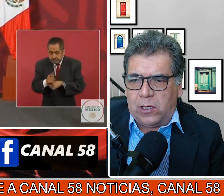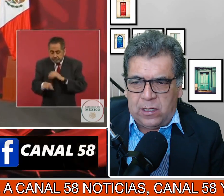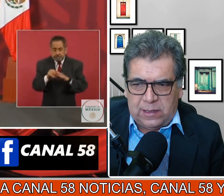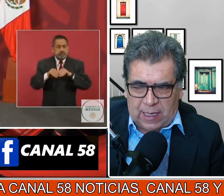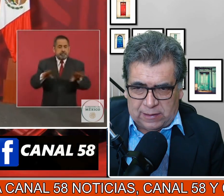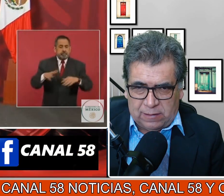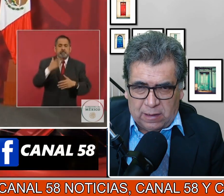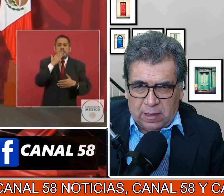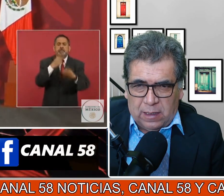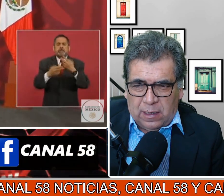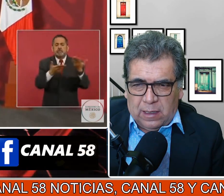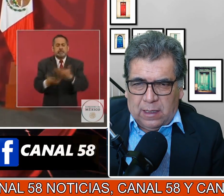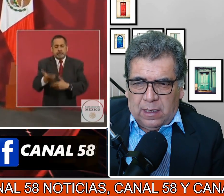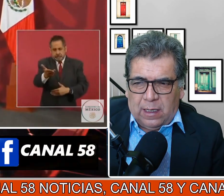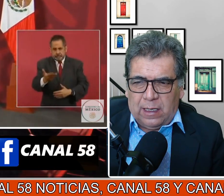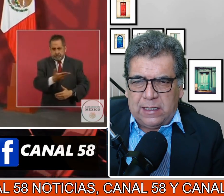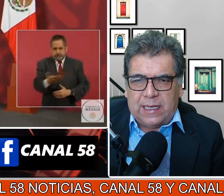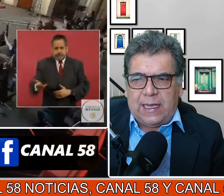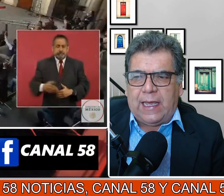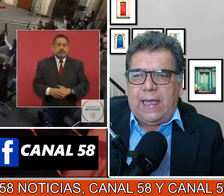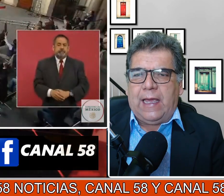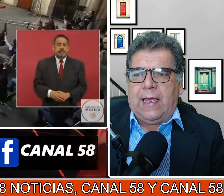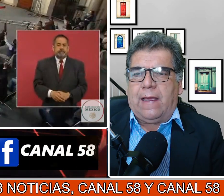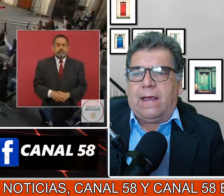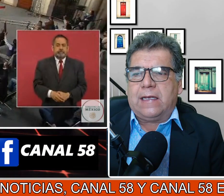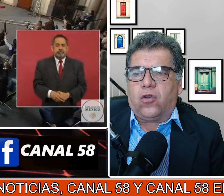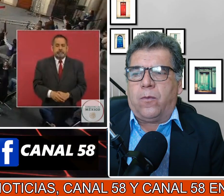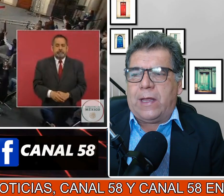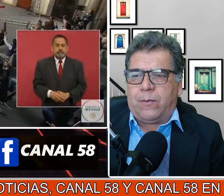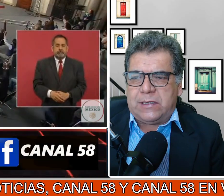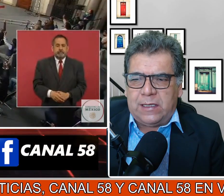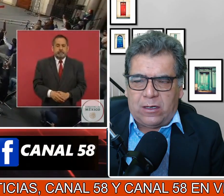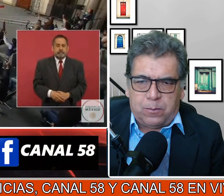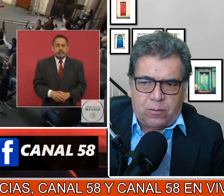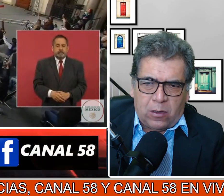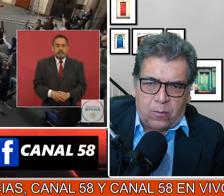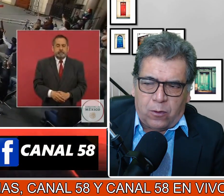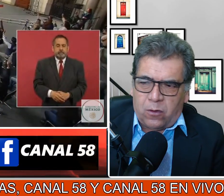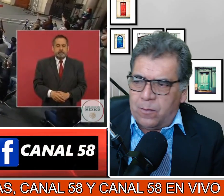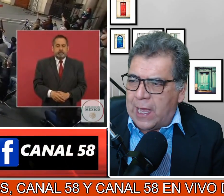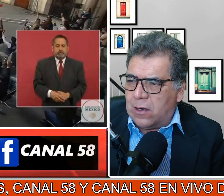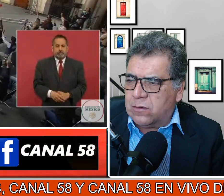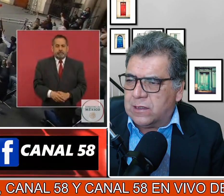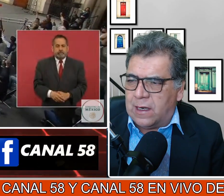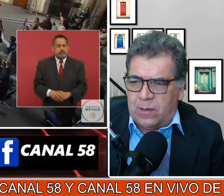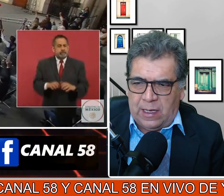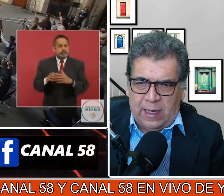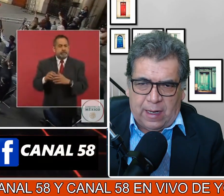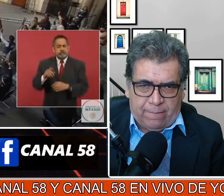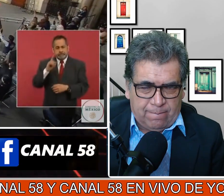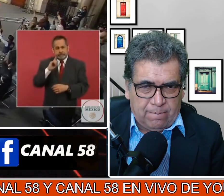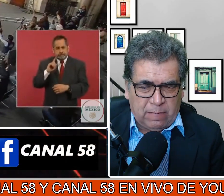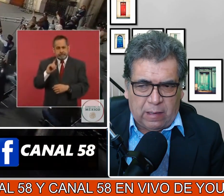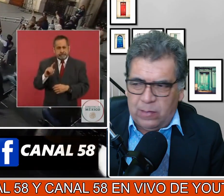los periodistas y dice que es culpa del presidente López Obrador por nombrarlos en la